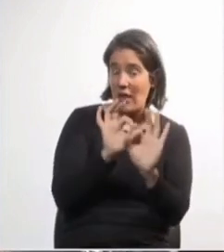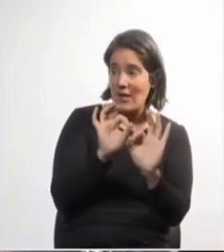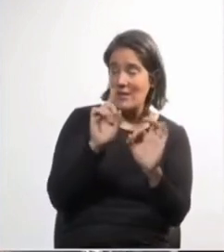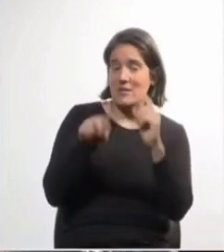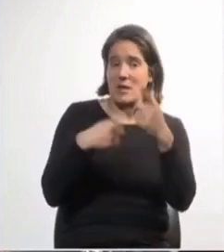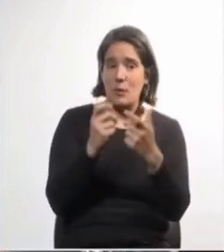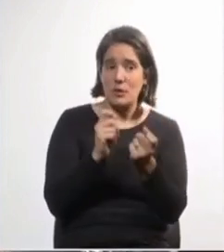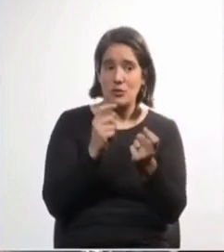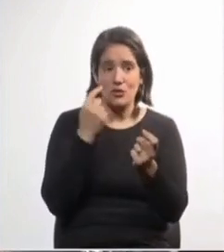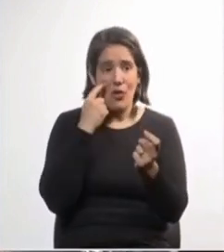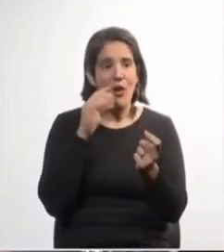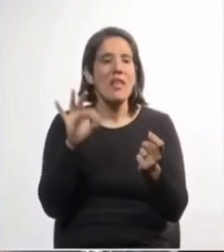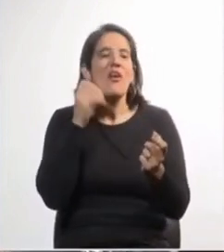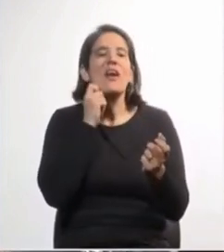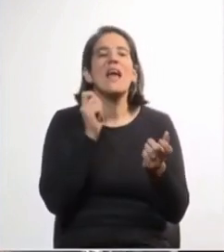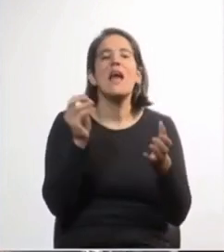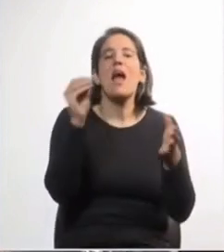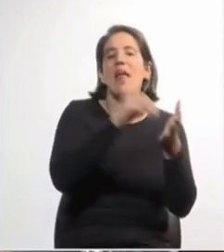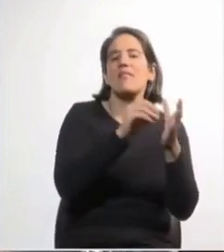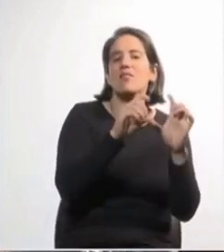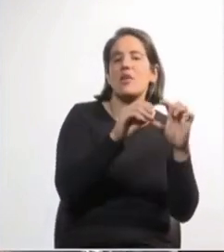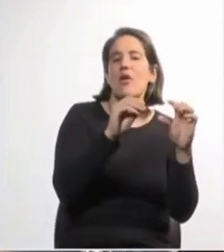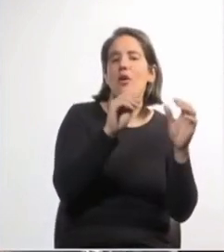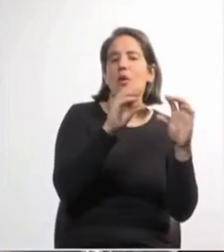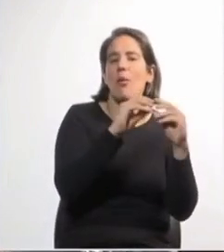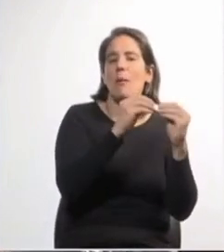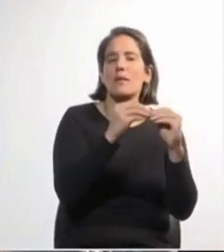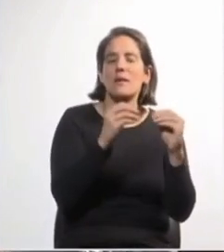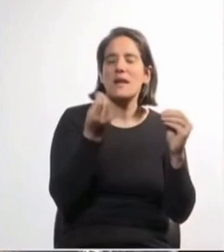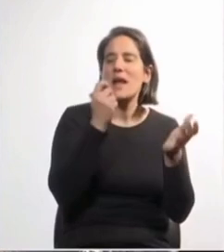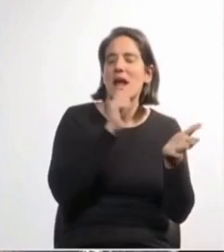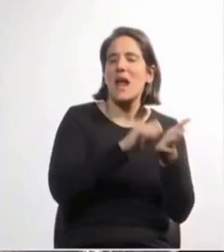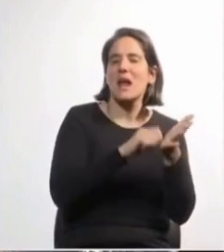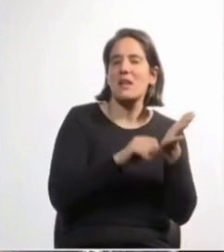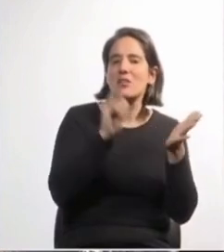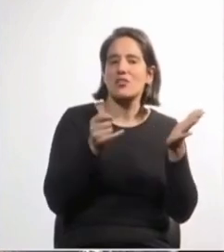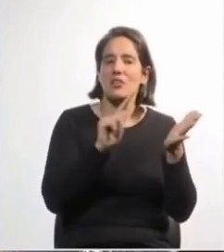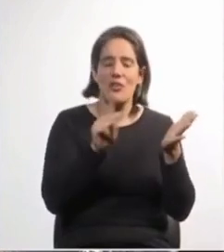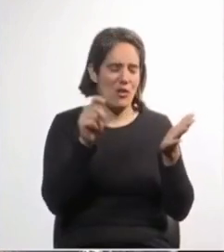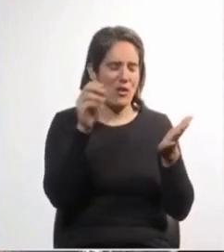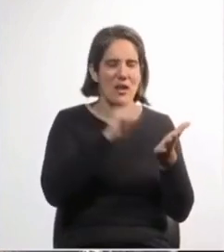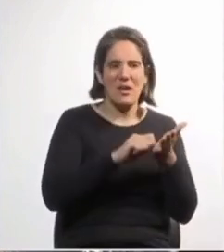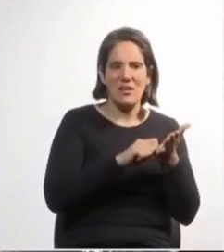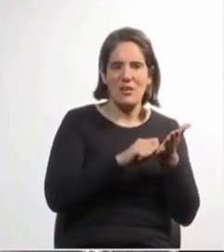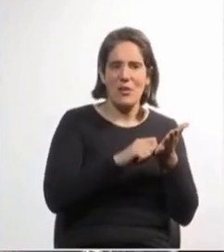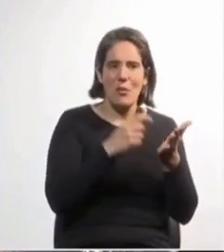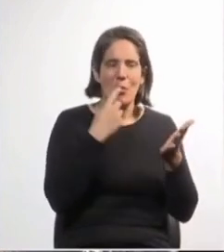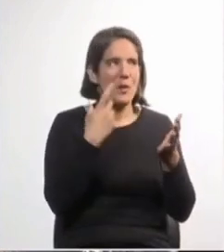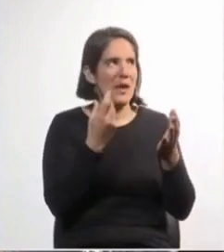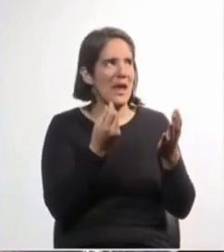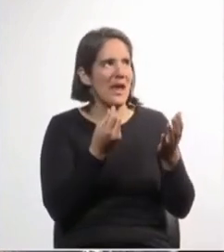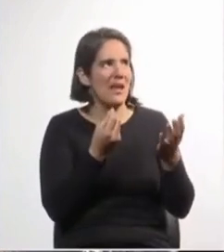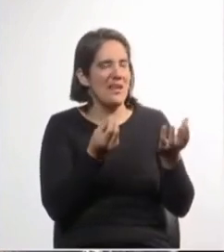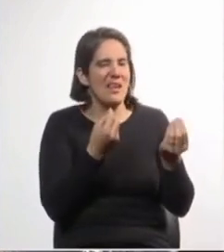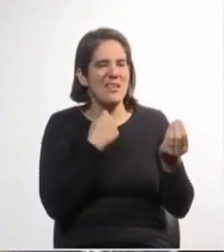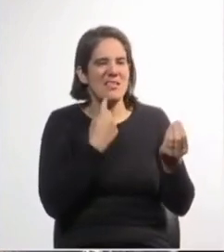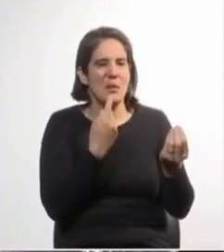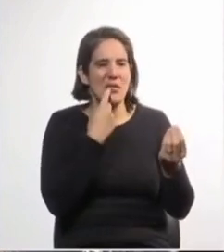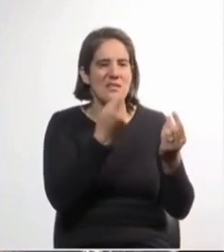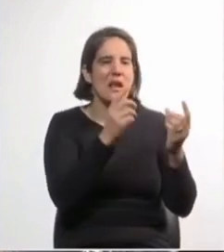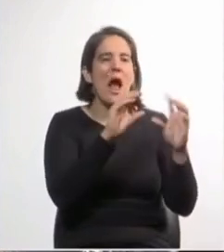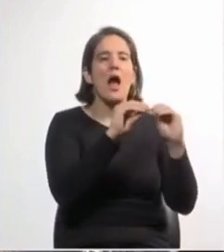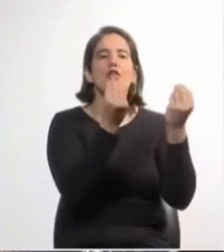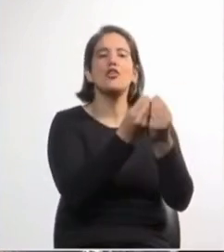se registra y qué es lo que no? ¿Qué sentido tiene establecer un tope al crecimiento del gasto si